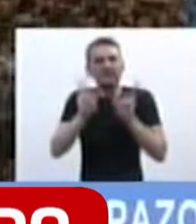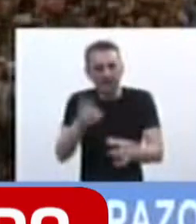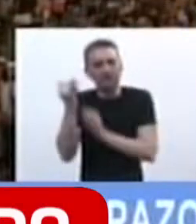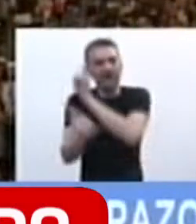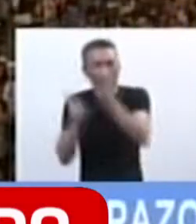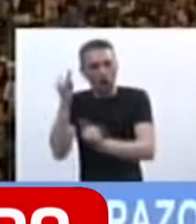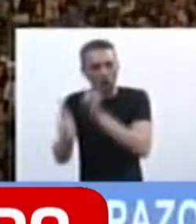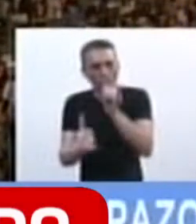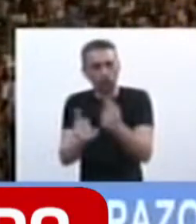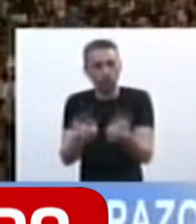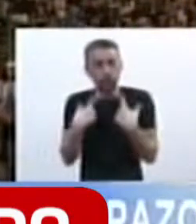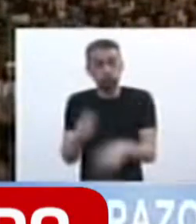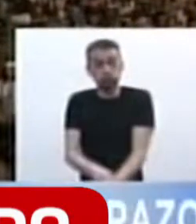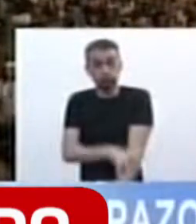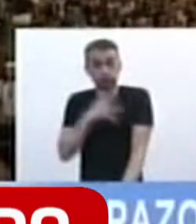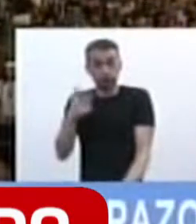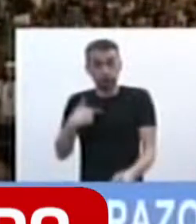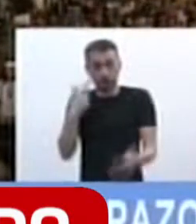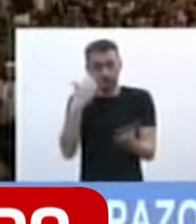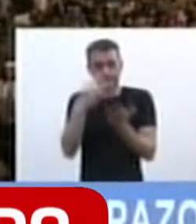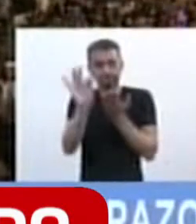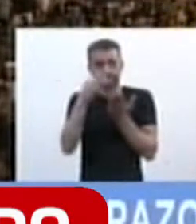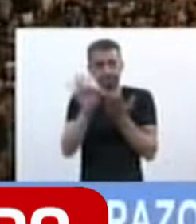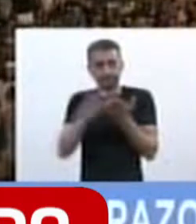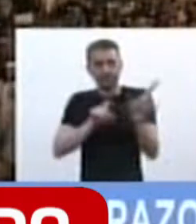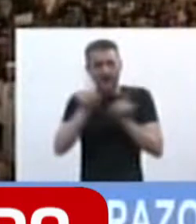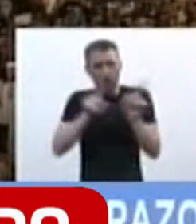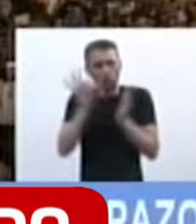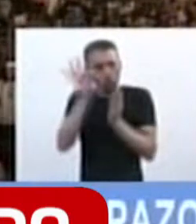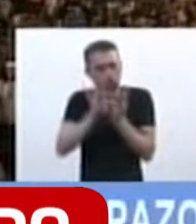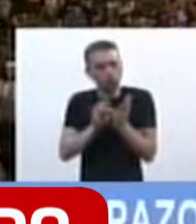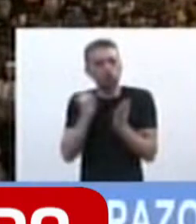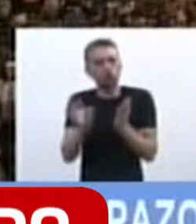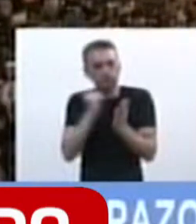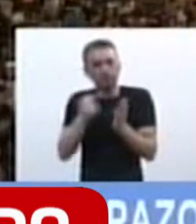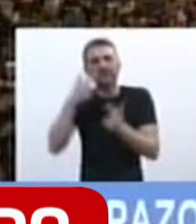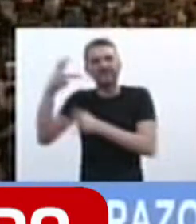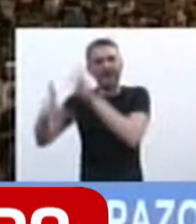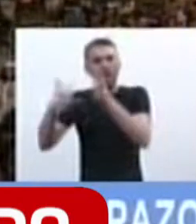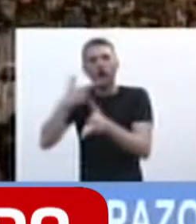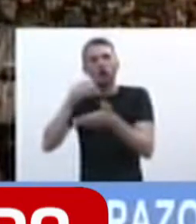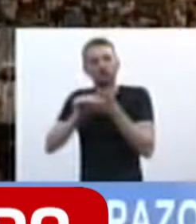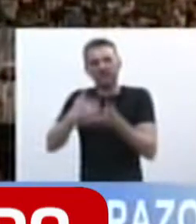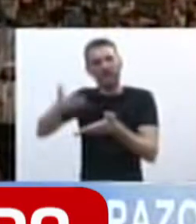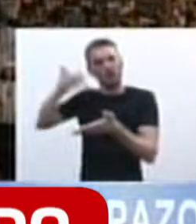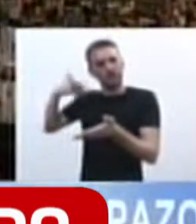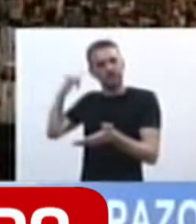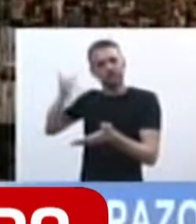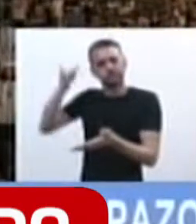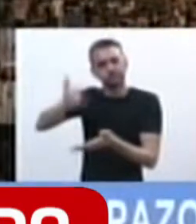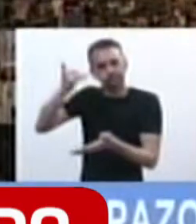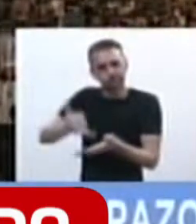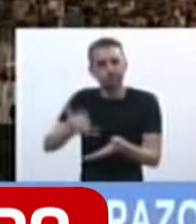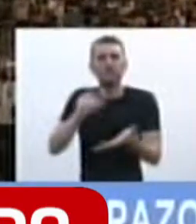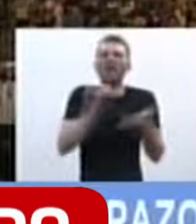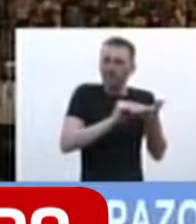hice un punteo de ciertos aspectos a los que se han referido senadores, senadoras y diputados,